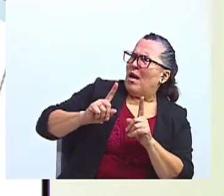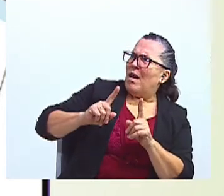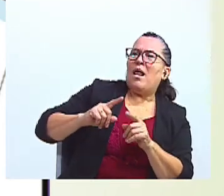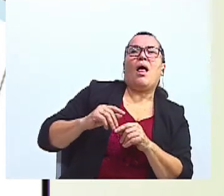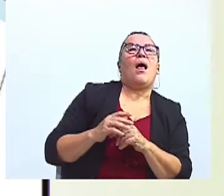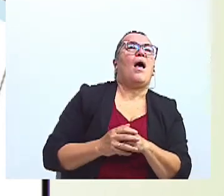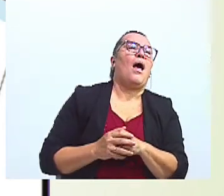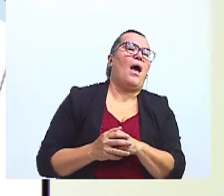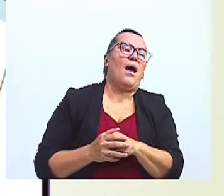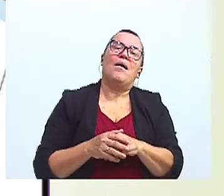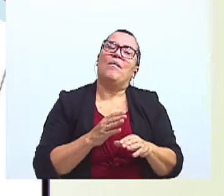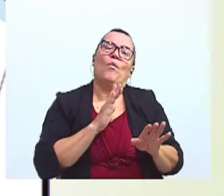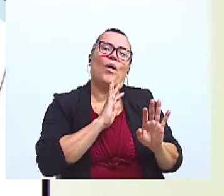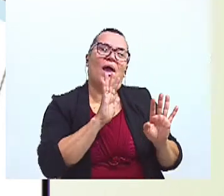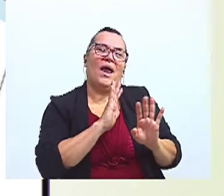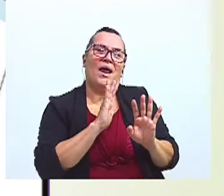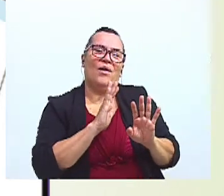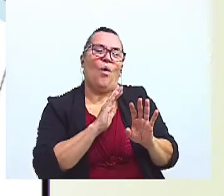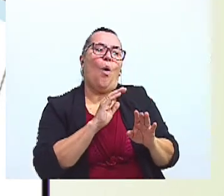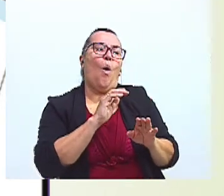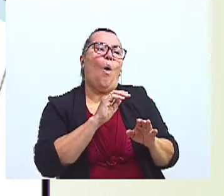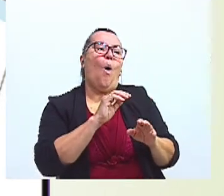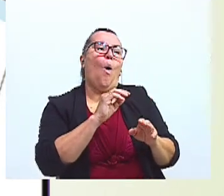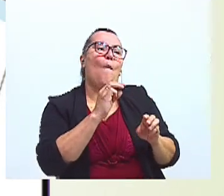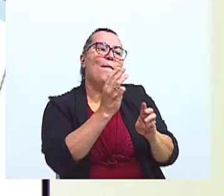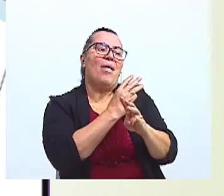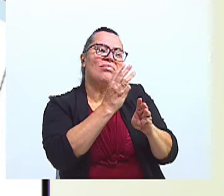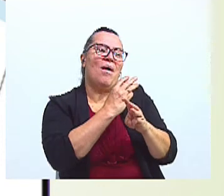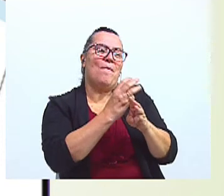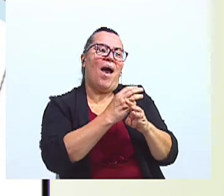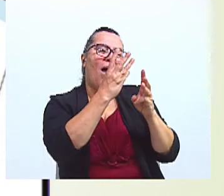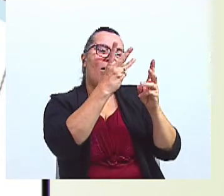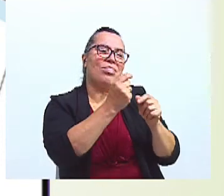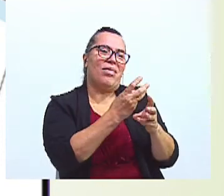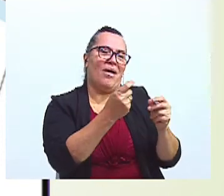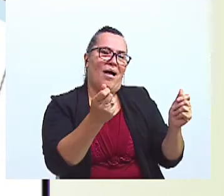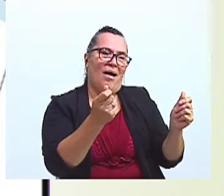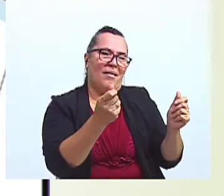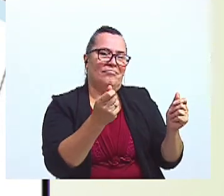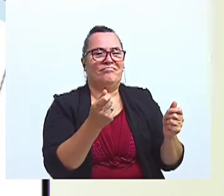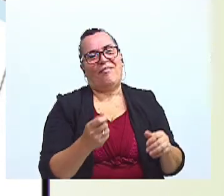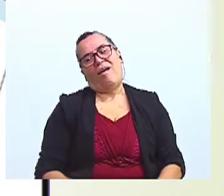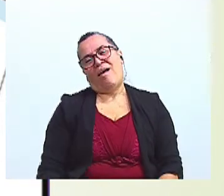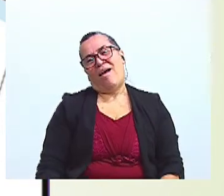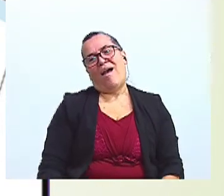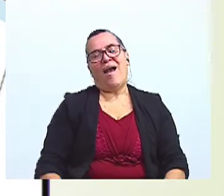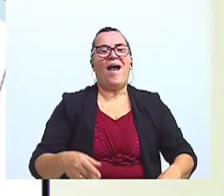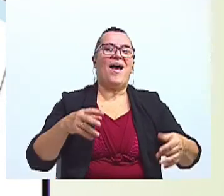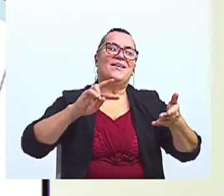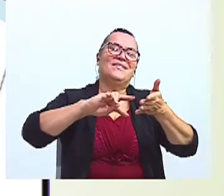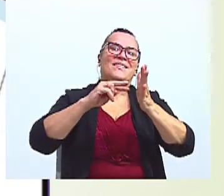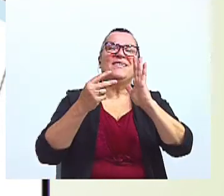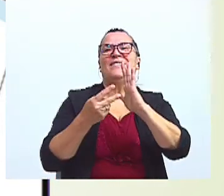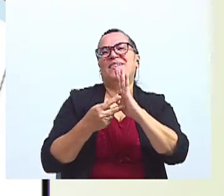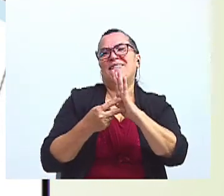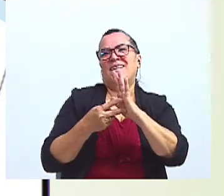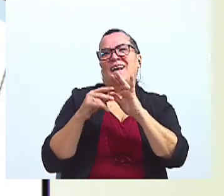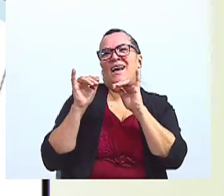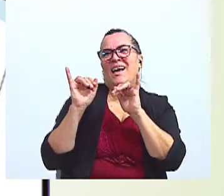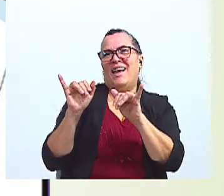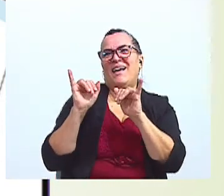le responde, bueno, fue una operación matemática. ¿Cuál es el sentido entonces de